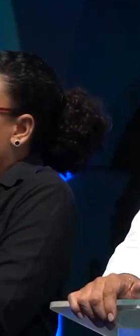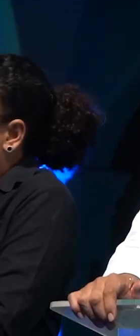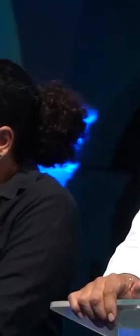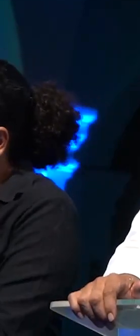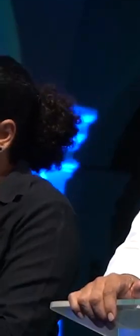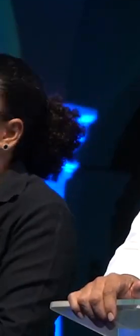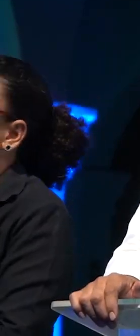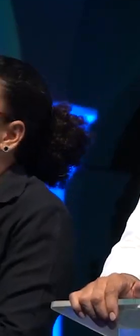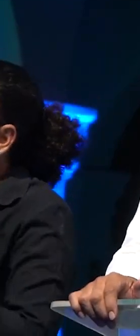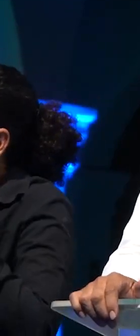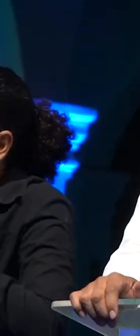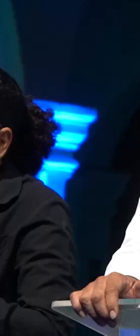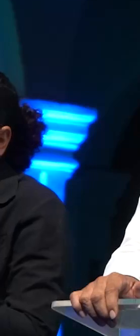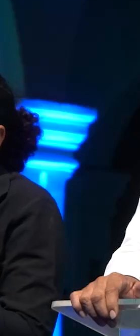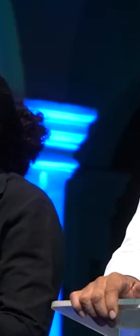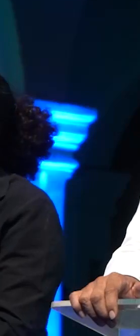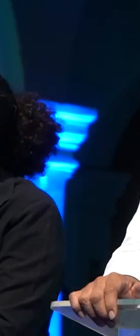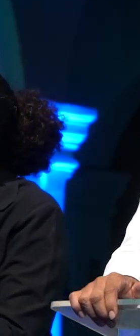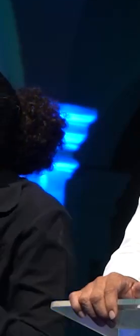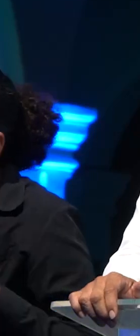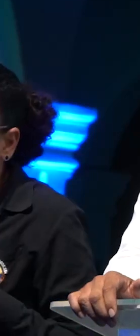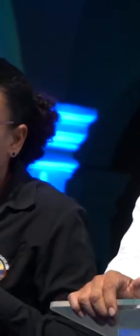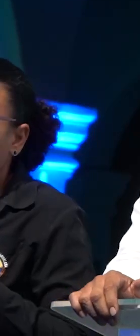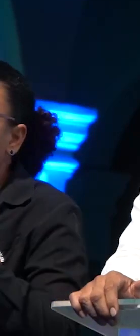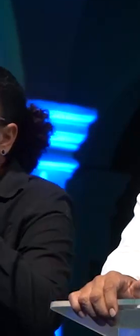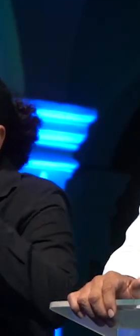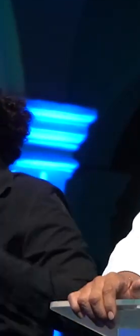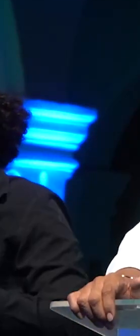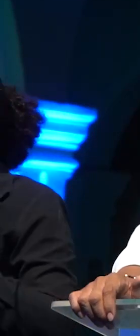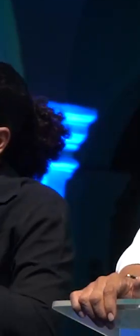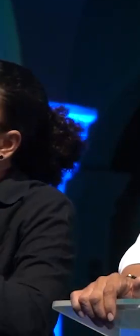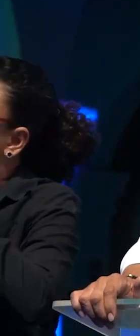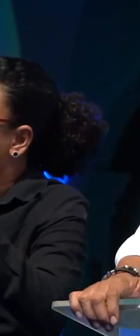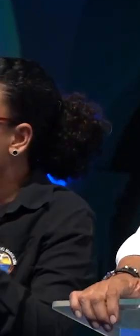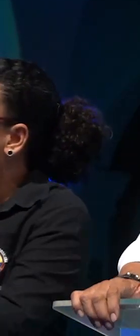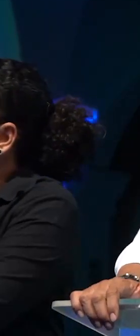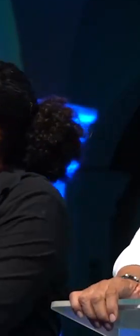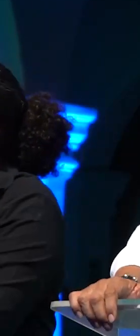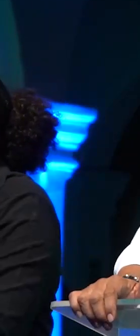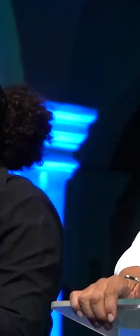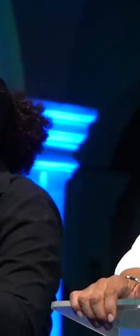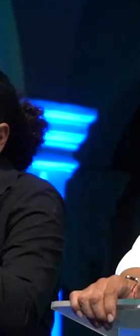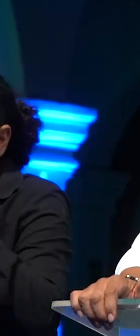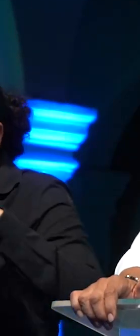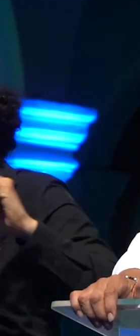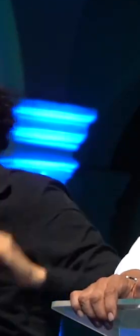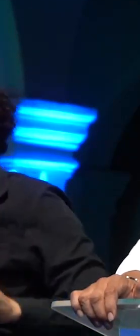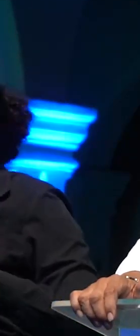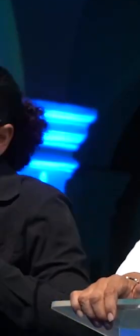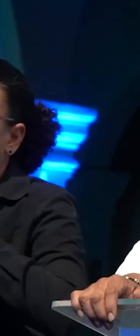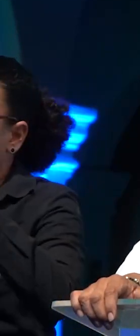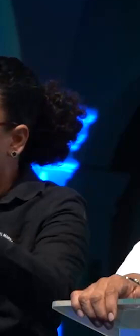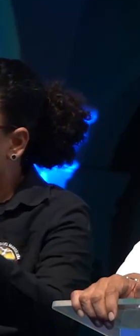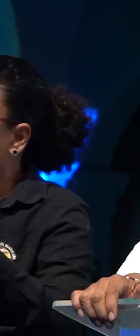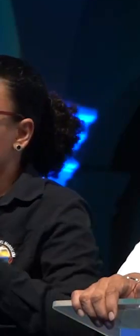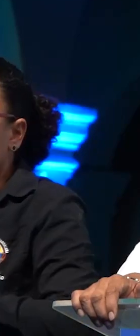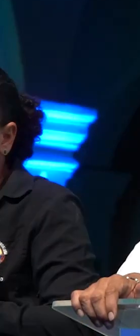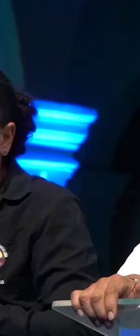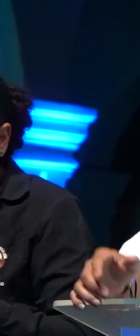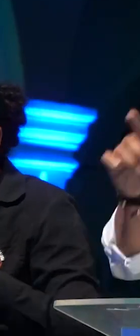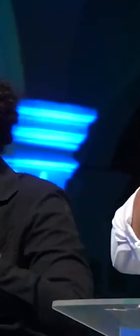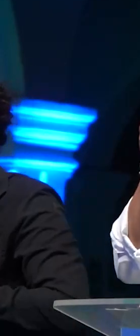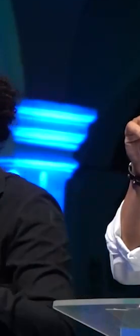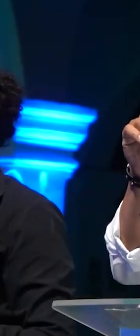la pandemia, pero logramos sobrevivir. Y ese laboratorio dio la base y el pie para montar el laboratorio de la Universidad Cooperativa